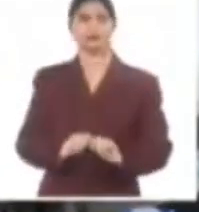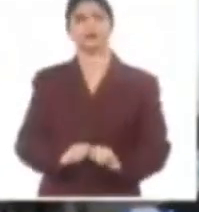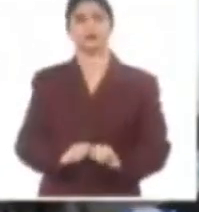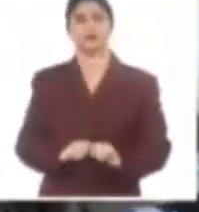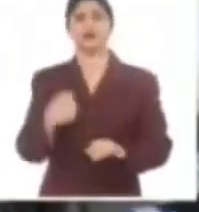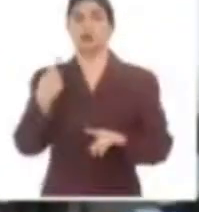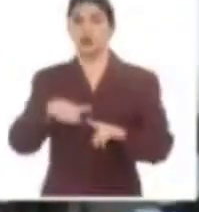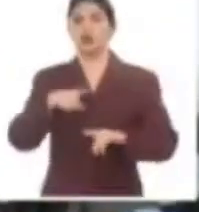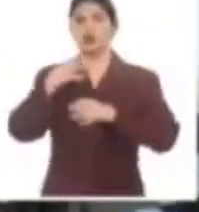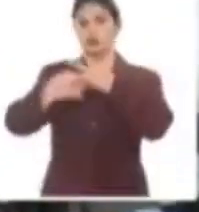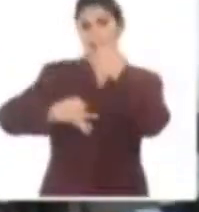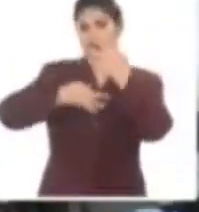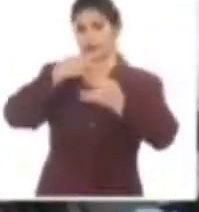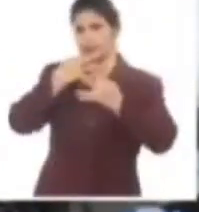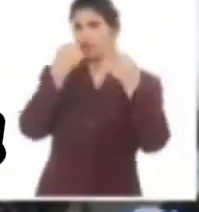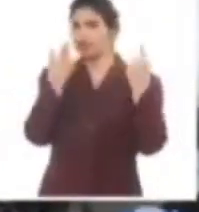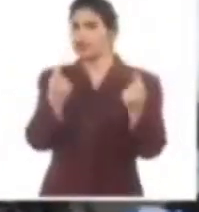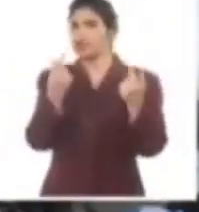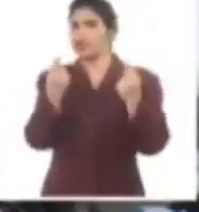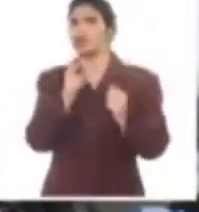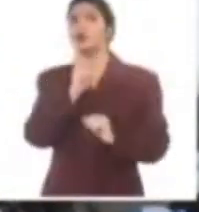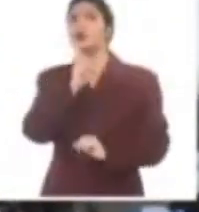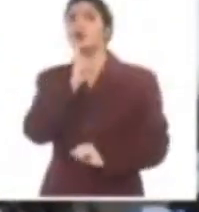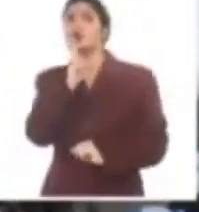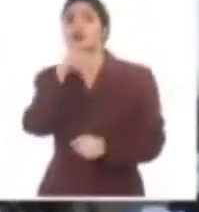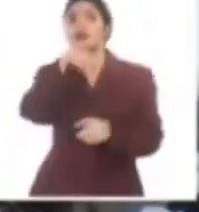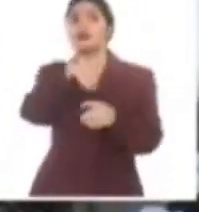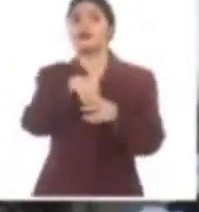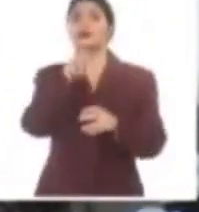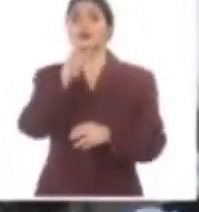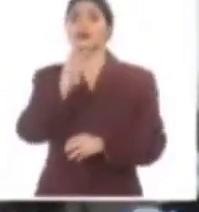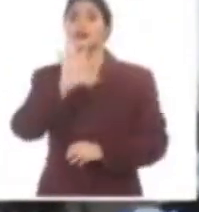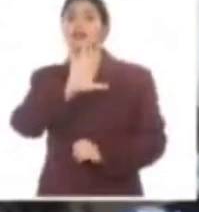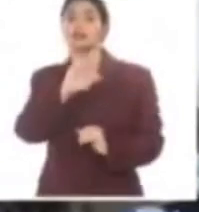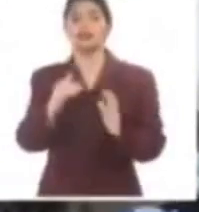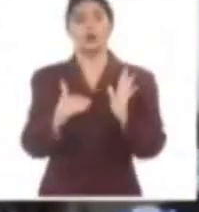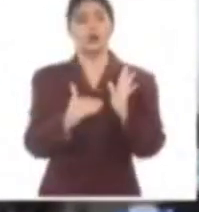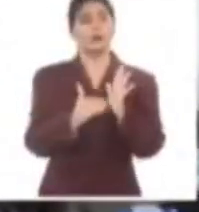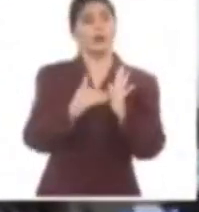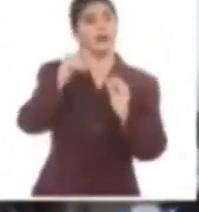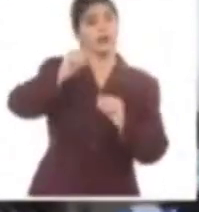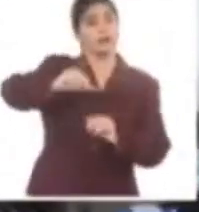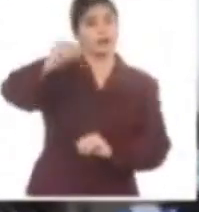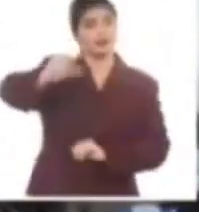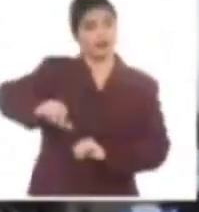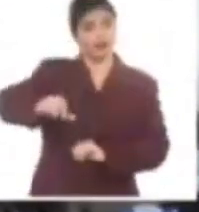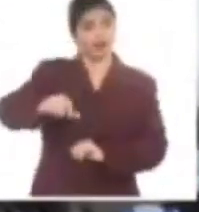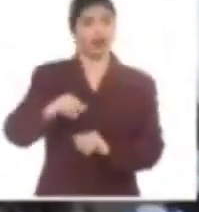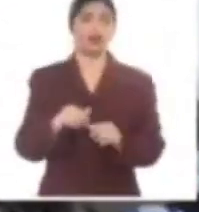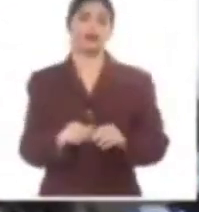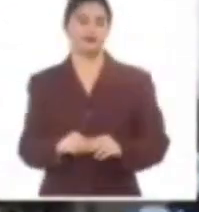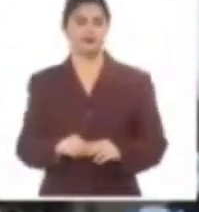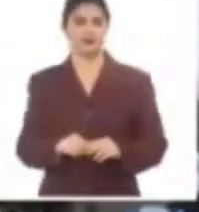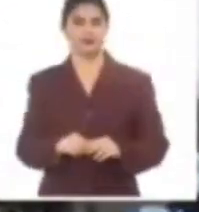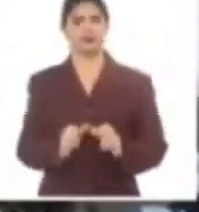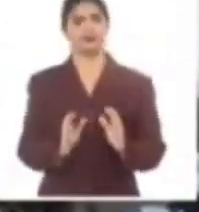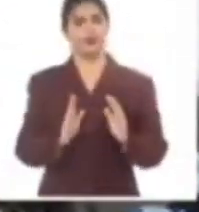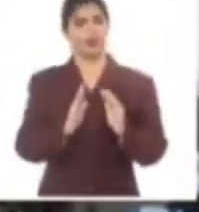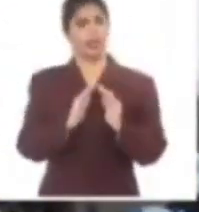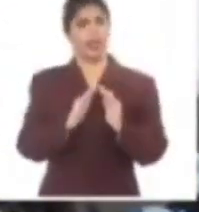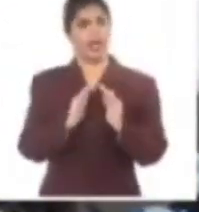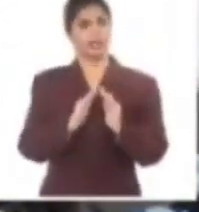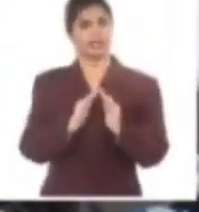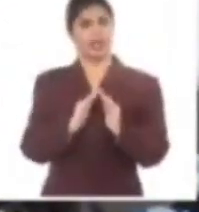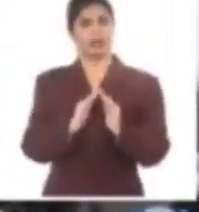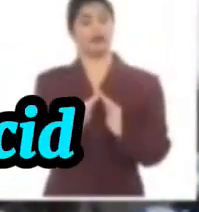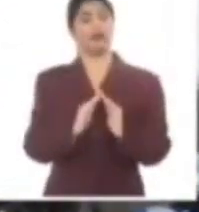hay 35.000 en Jibara consumidores de, es decir, residencia que le llega el agua